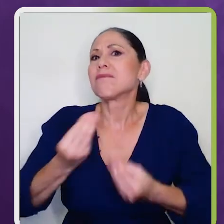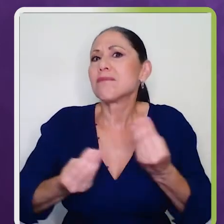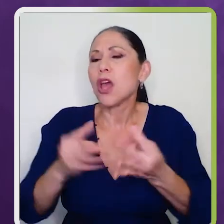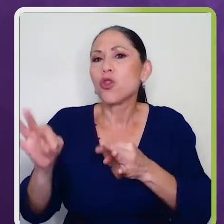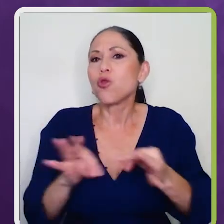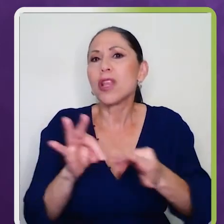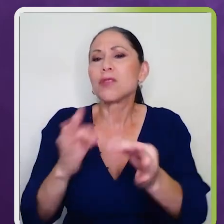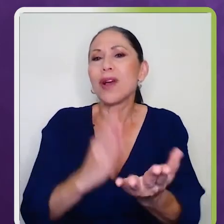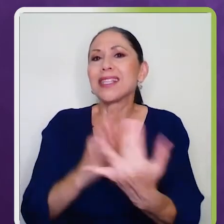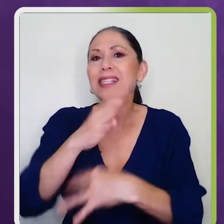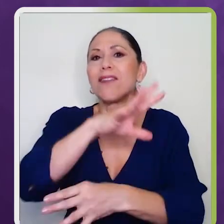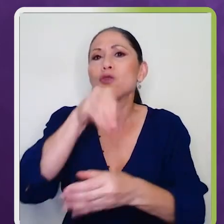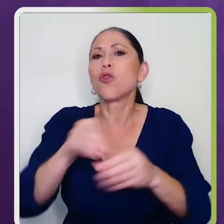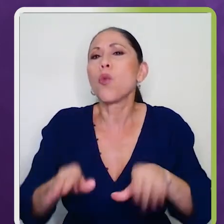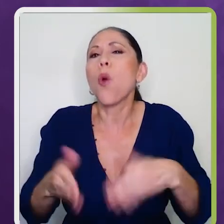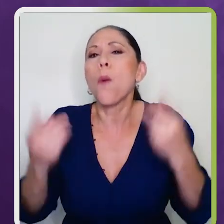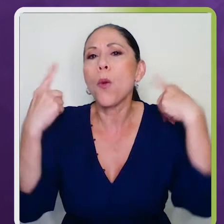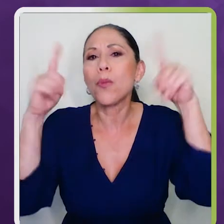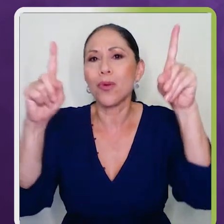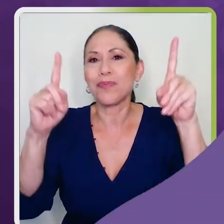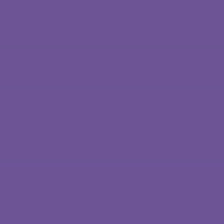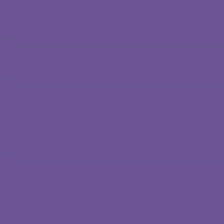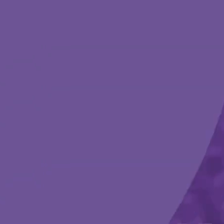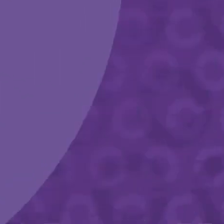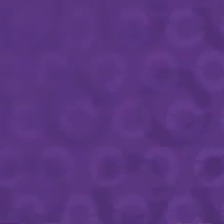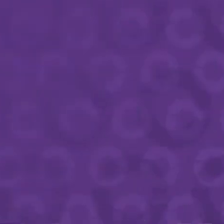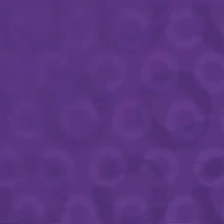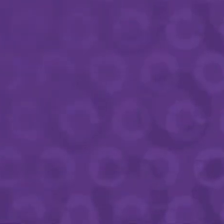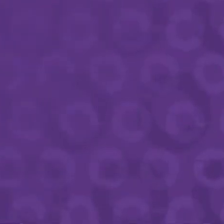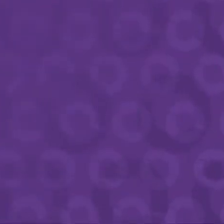accesible e inclusivo. Vamos a una pausa y ya volvemos.